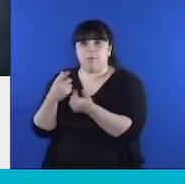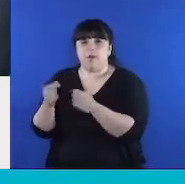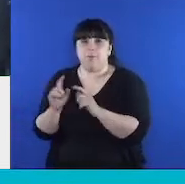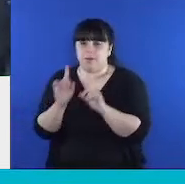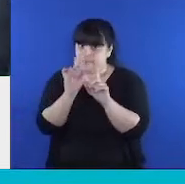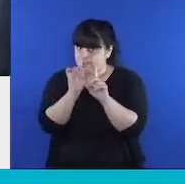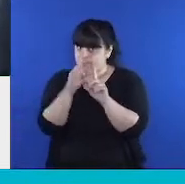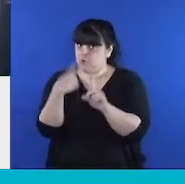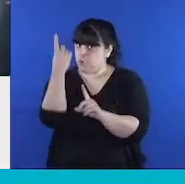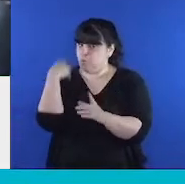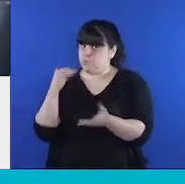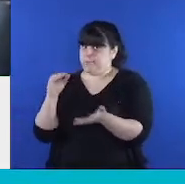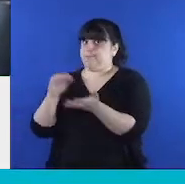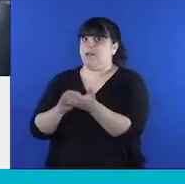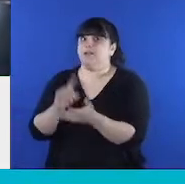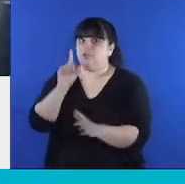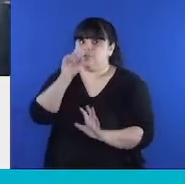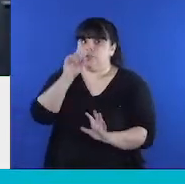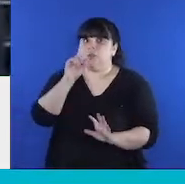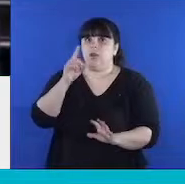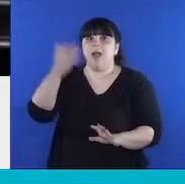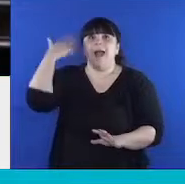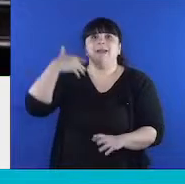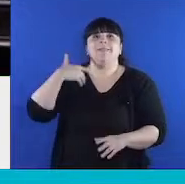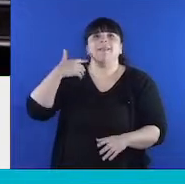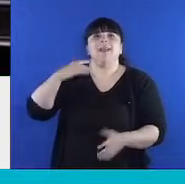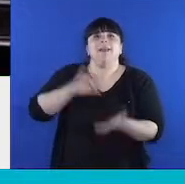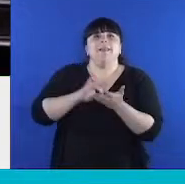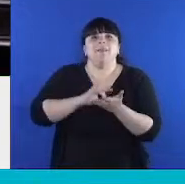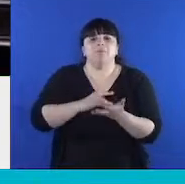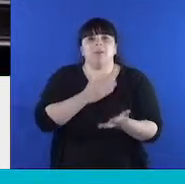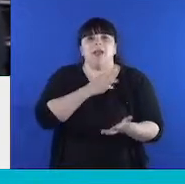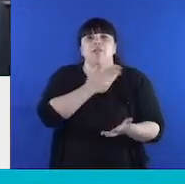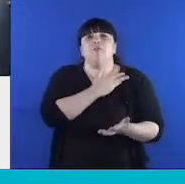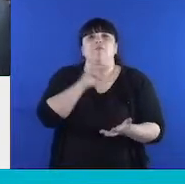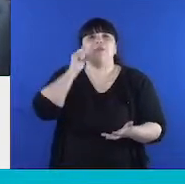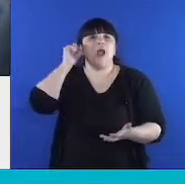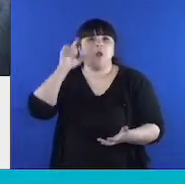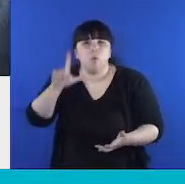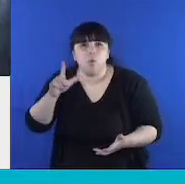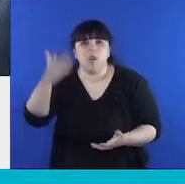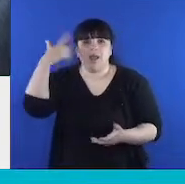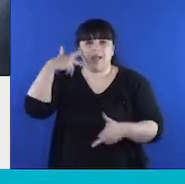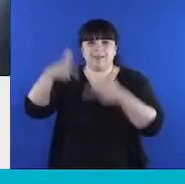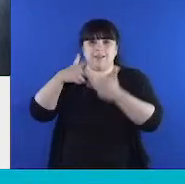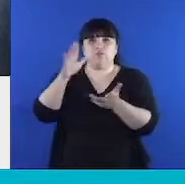comparto lo expresado por el diputado Frangul en oportunidad de hacer mención a este proyecto de ley.